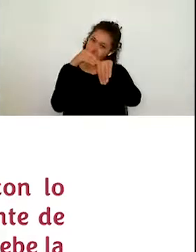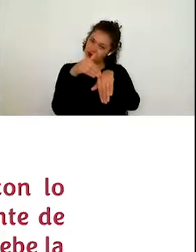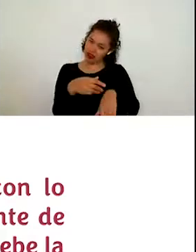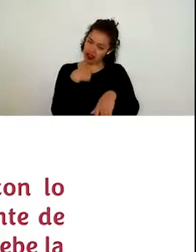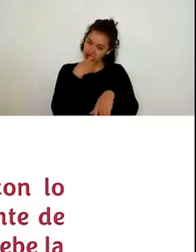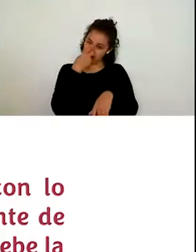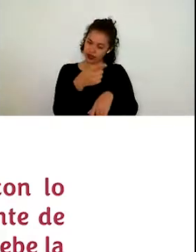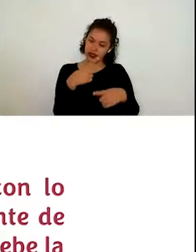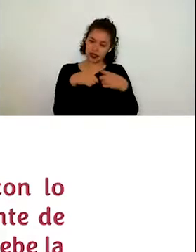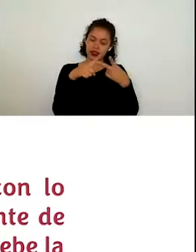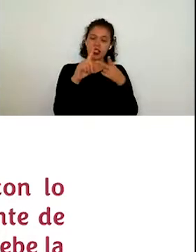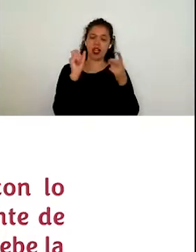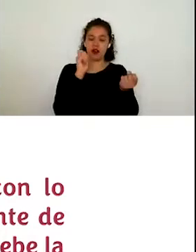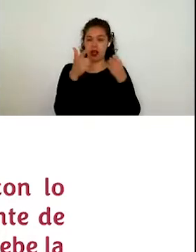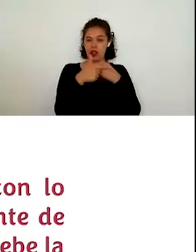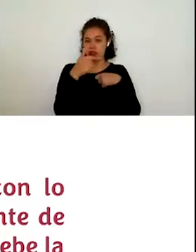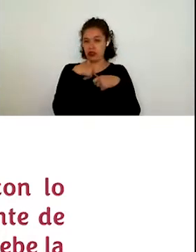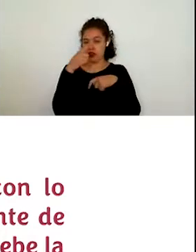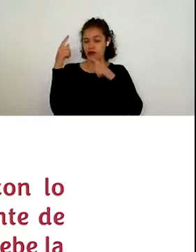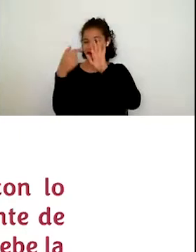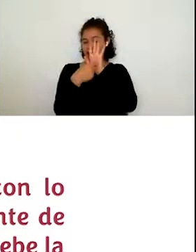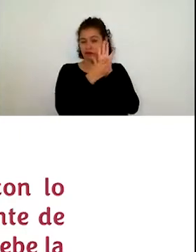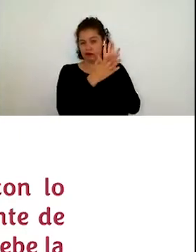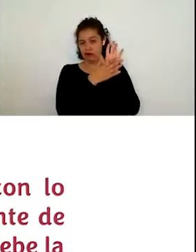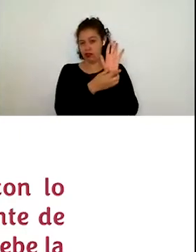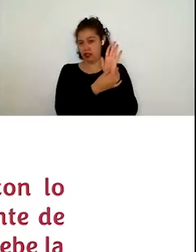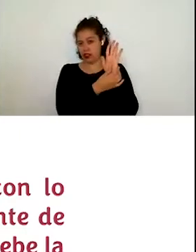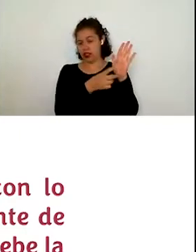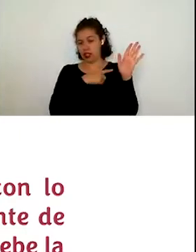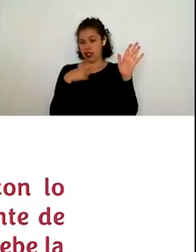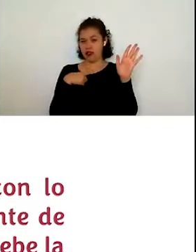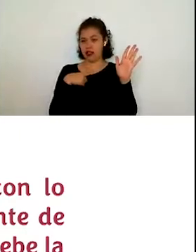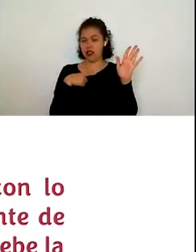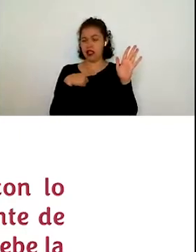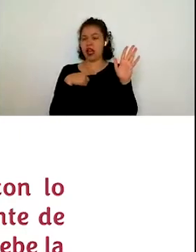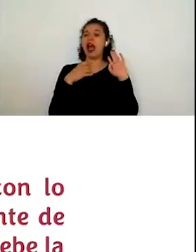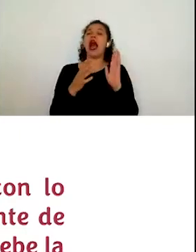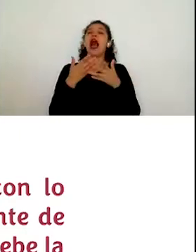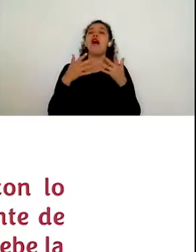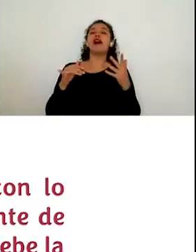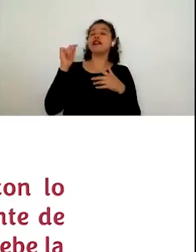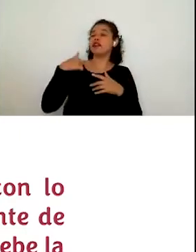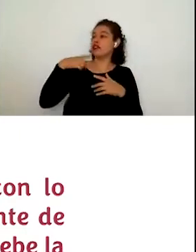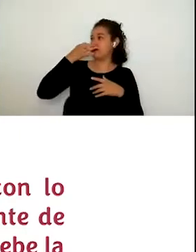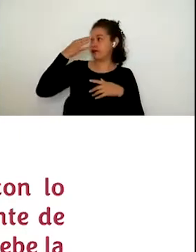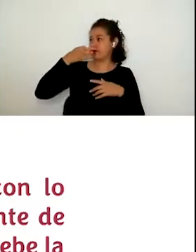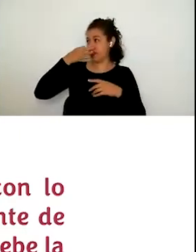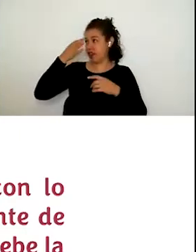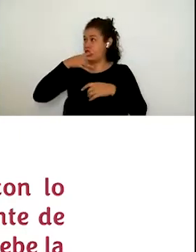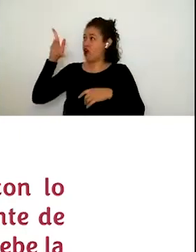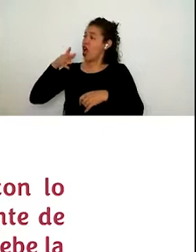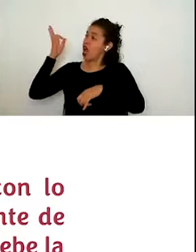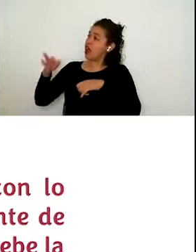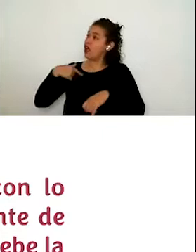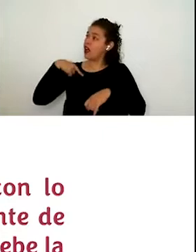alguna contraprestación, en este caso lo tienen que solicitar a la Junta de Asistencia Privada la autorización para